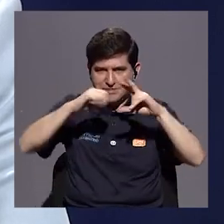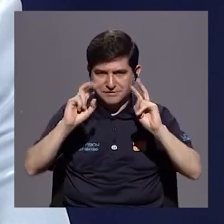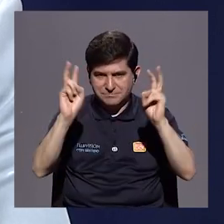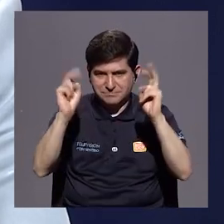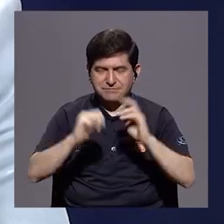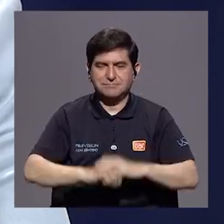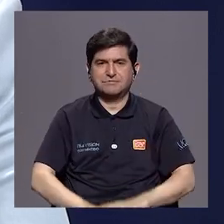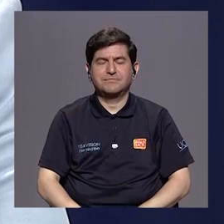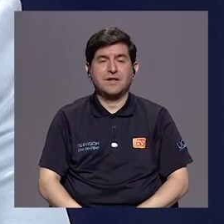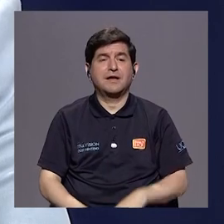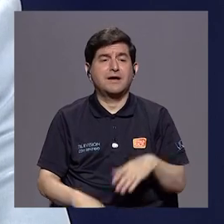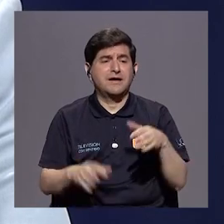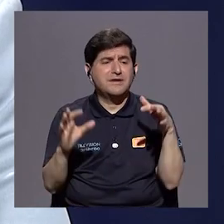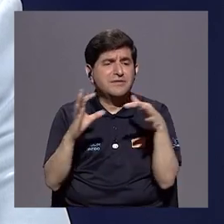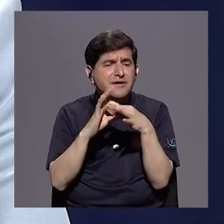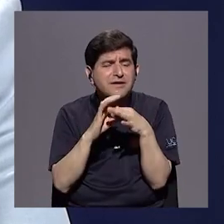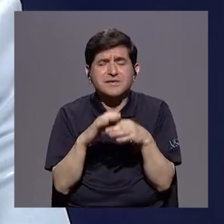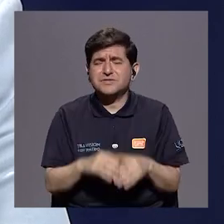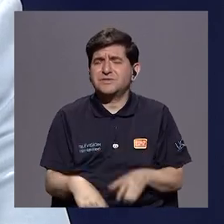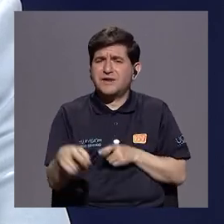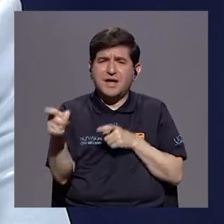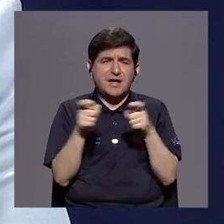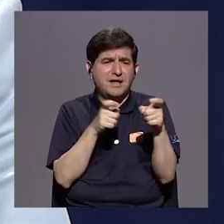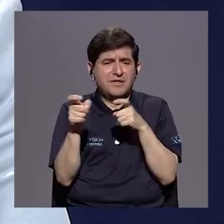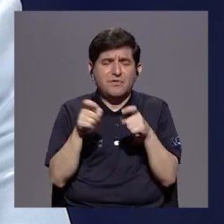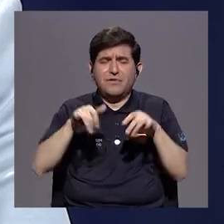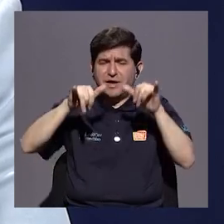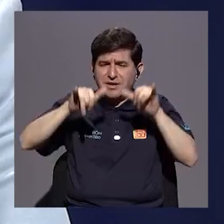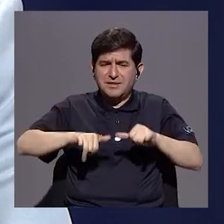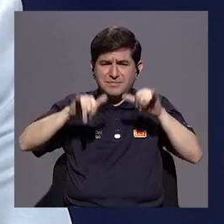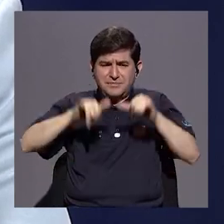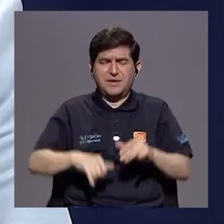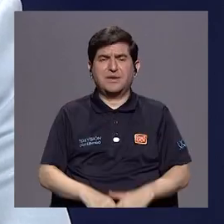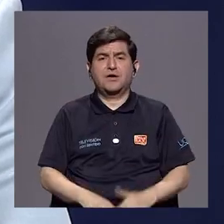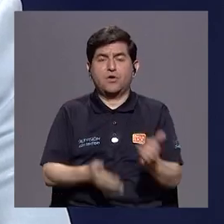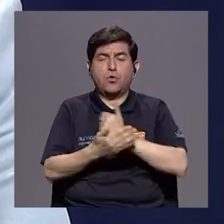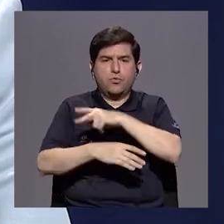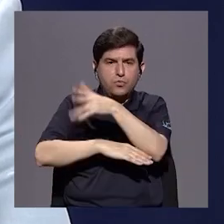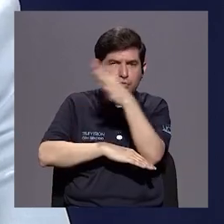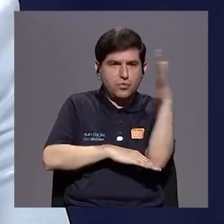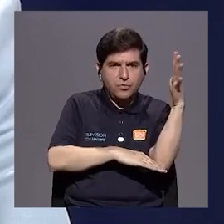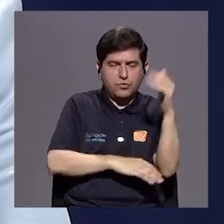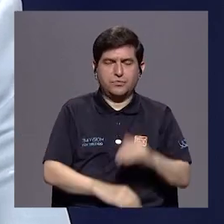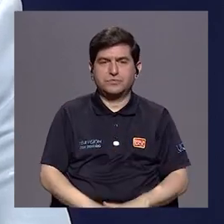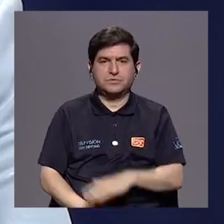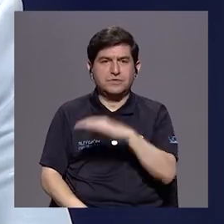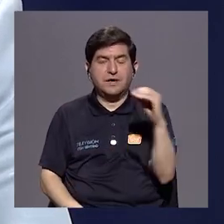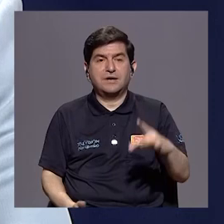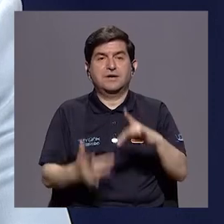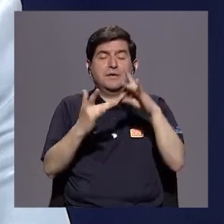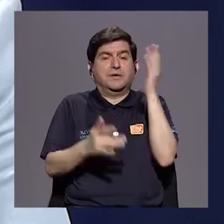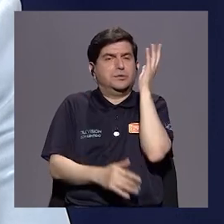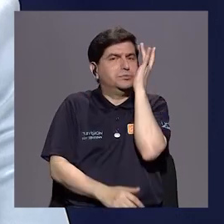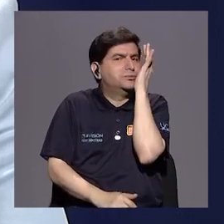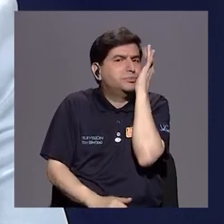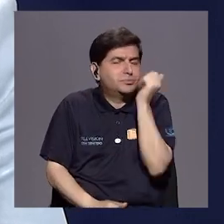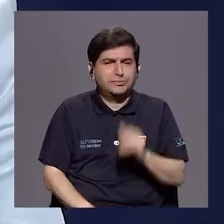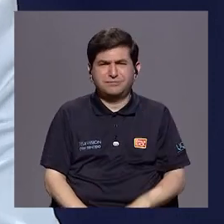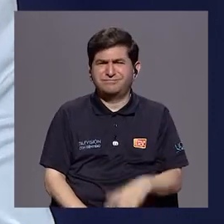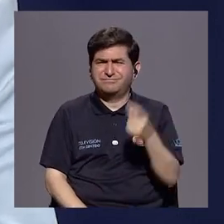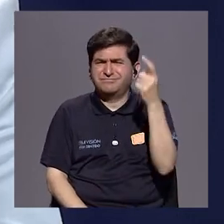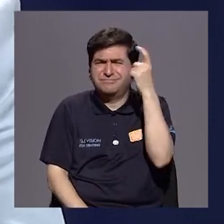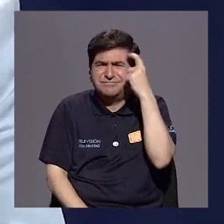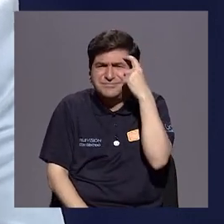el manejo sostenible de los recursos naturales y particularmente la preocupación por